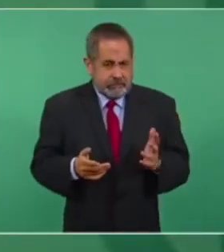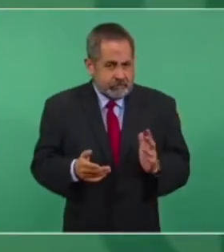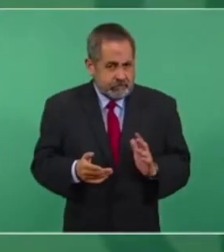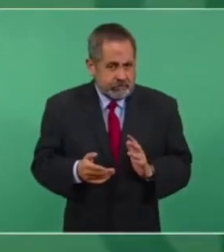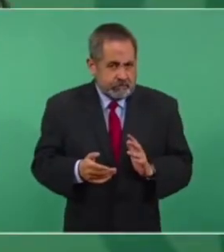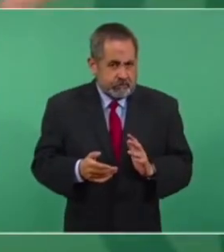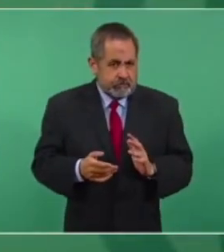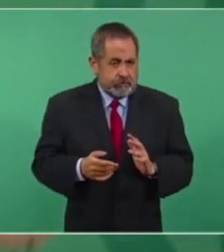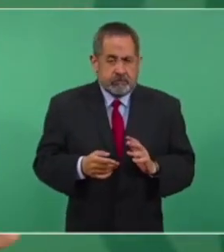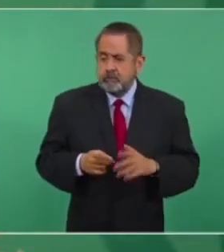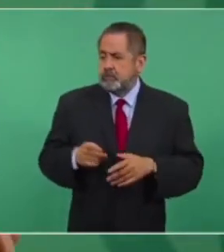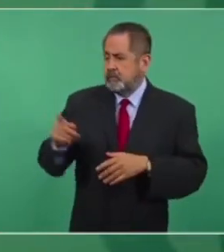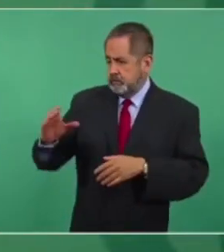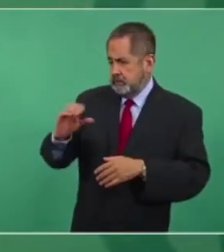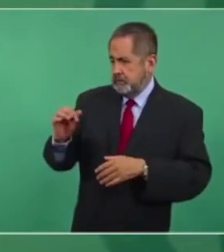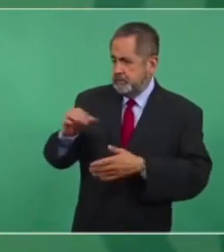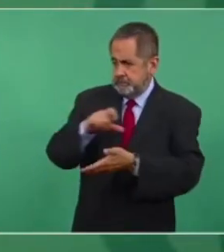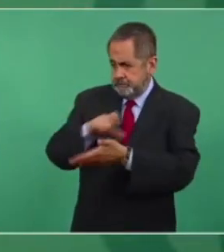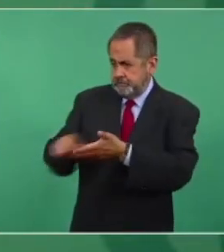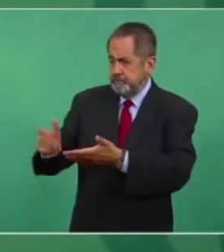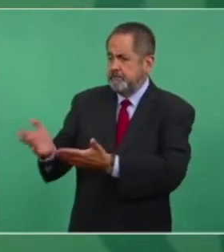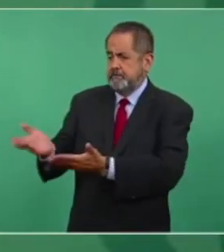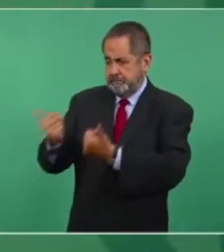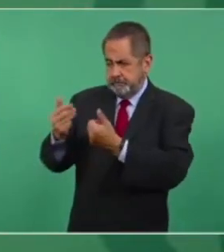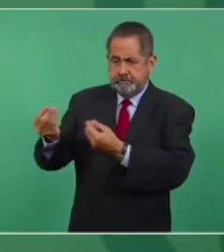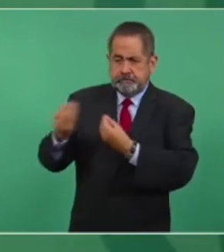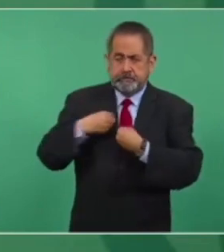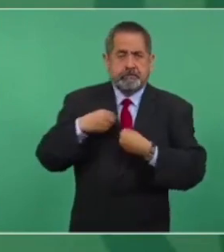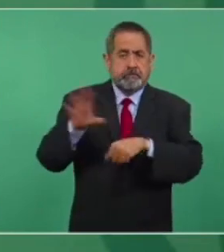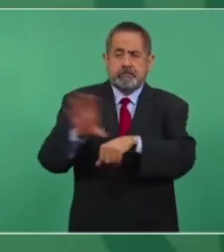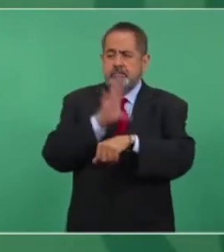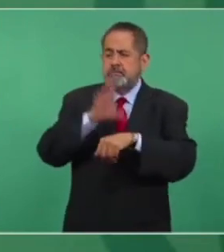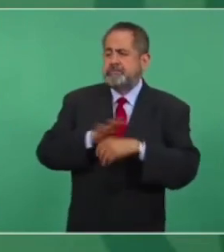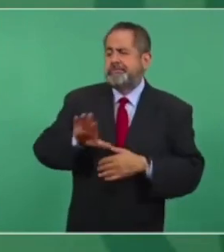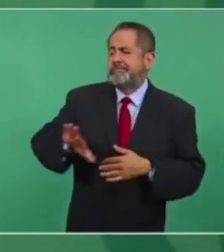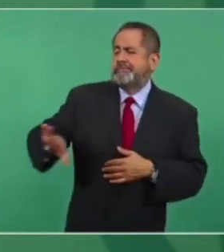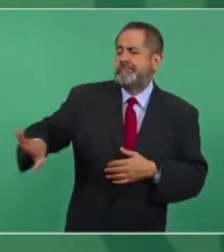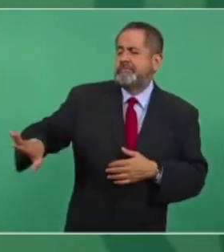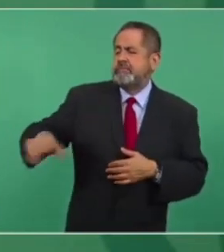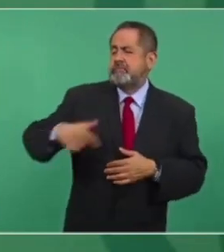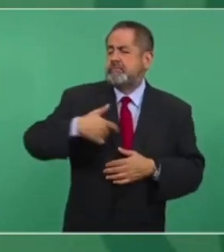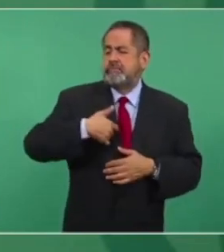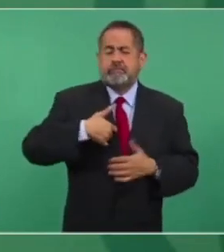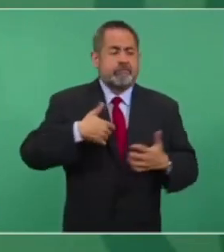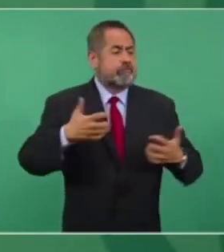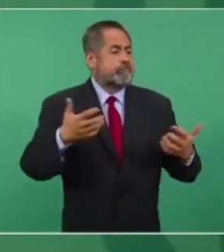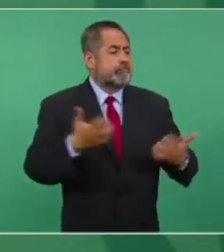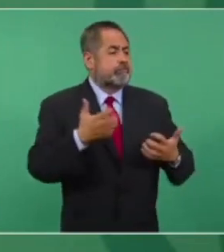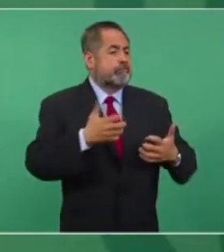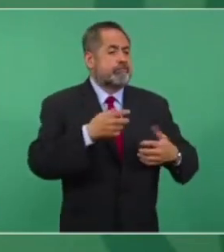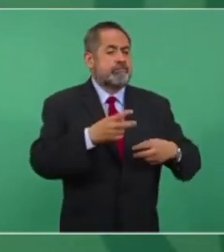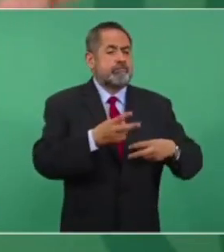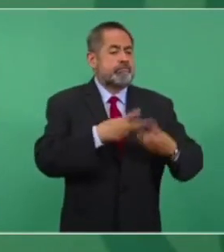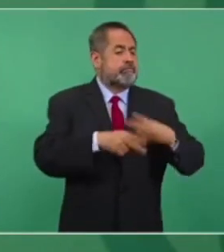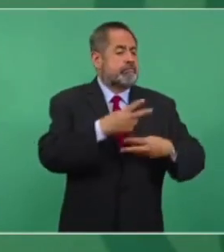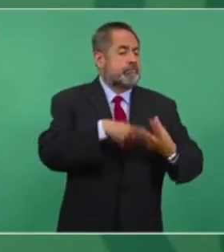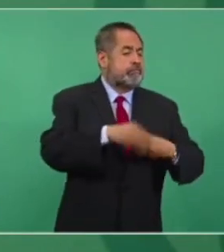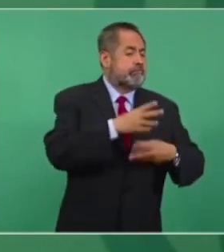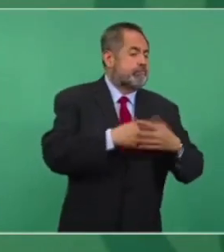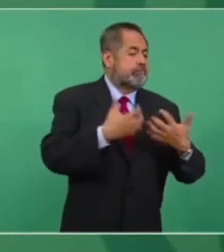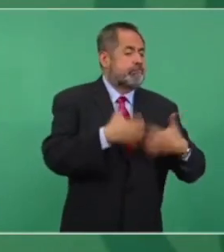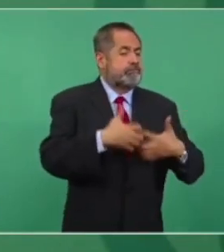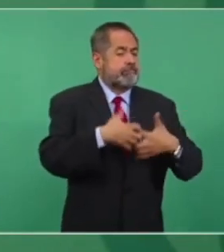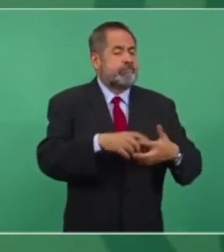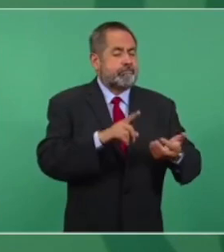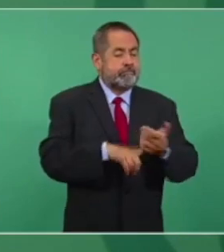pues no le compran energía a la Comisión Federal de Electricidad. Ellos supuestamente producen su propia